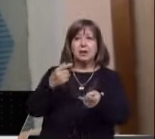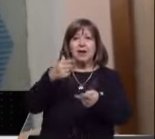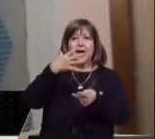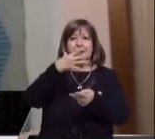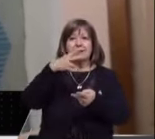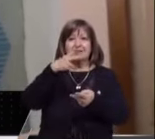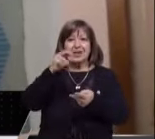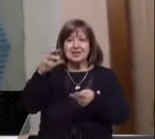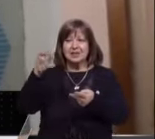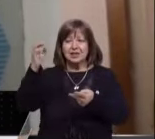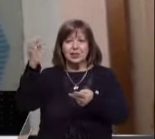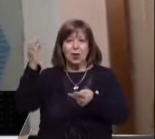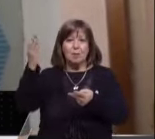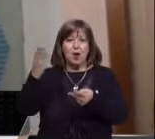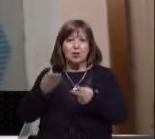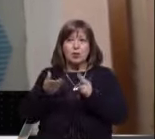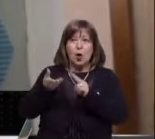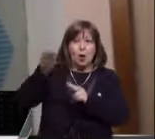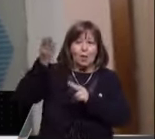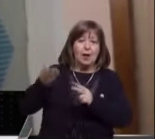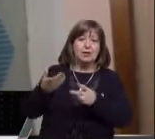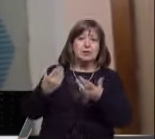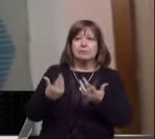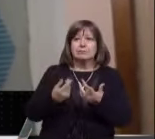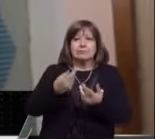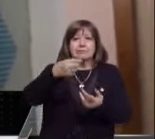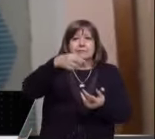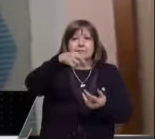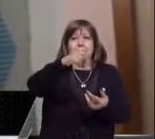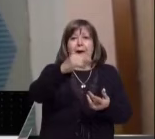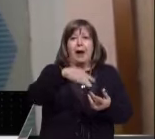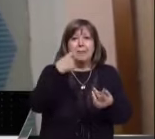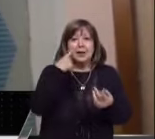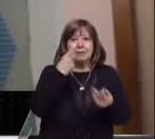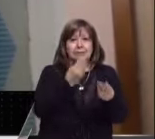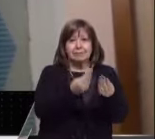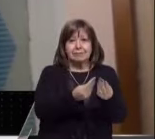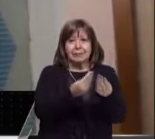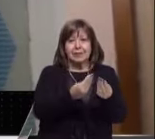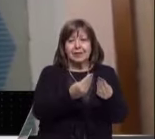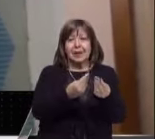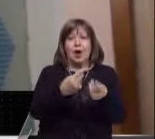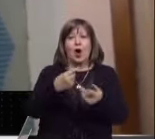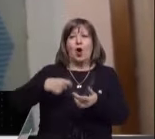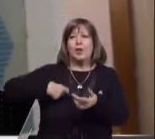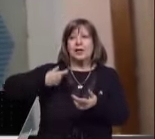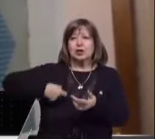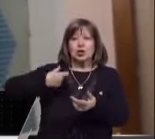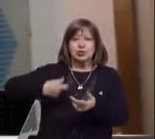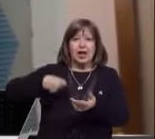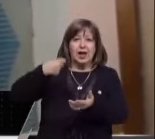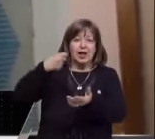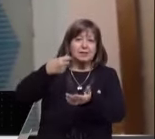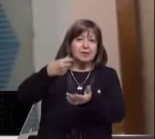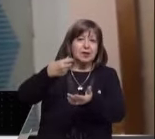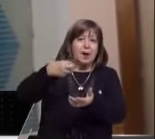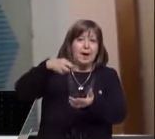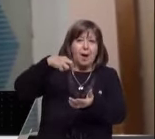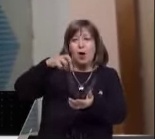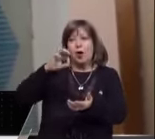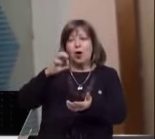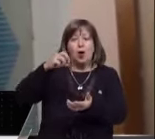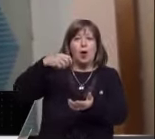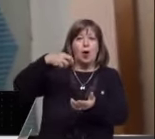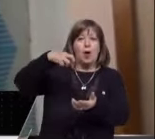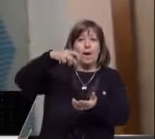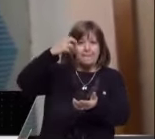los insumos a los financiadores, por ejemplo, un PAMI o una obra social prepaga, por dar algún ejemplo,